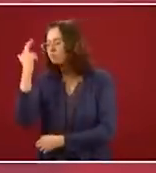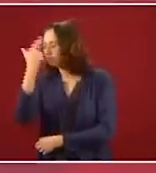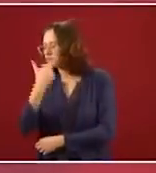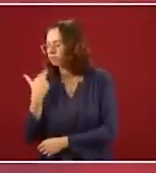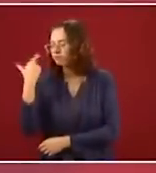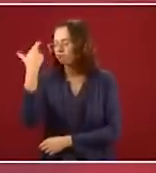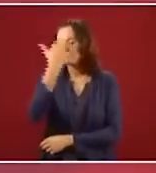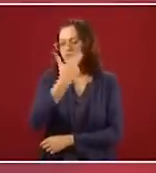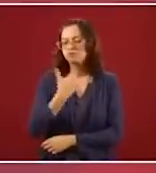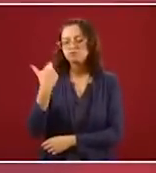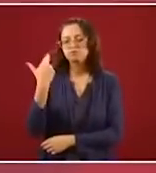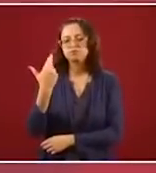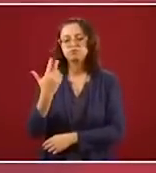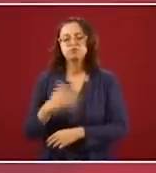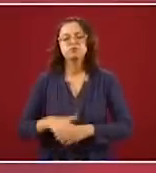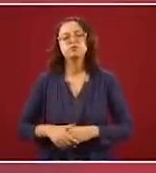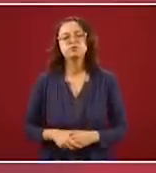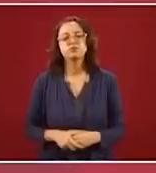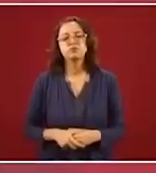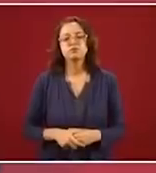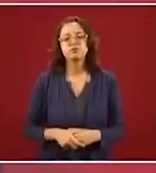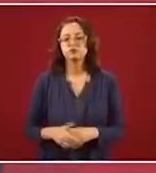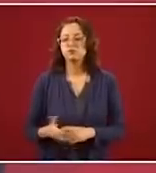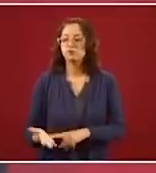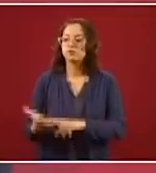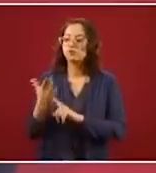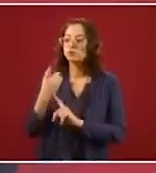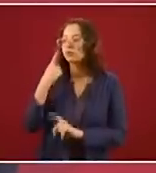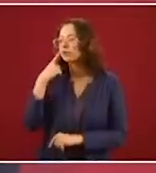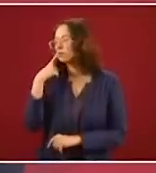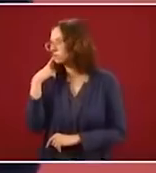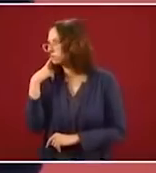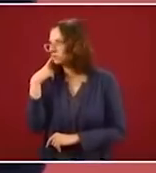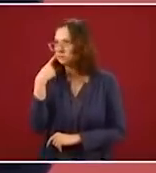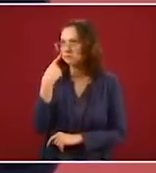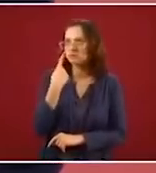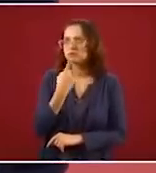va a corroborar si